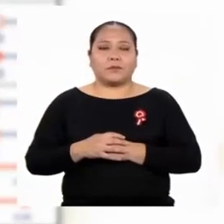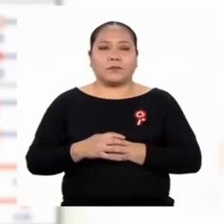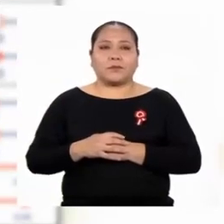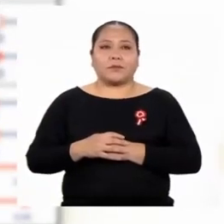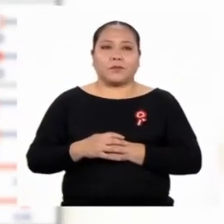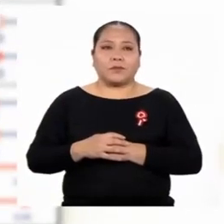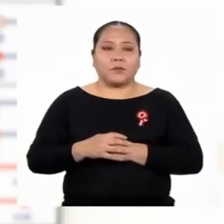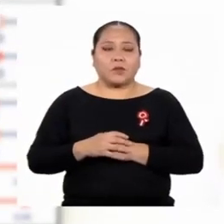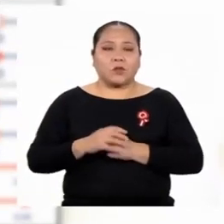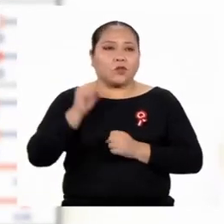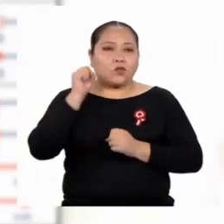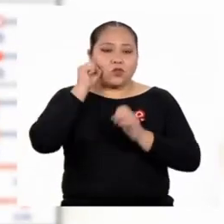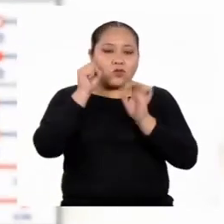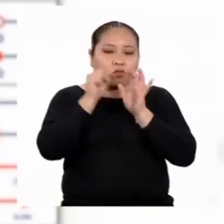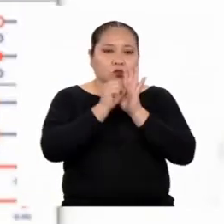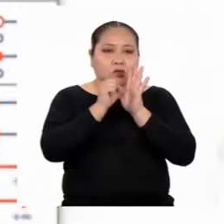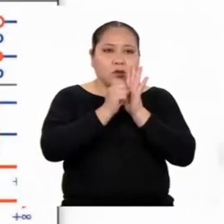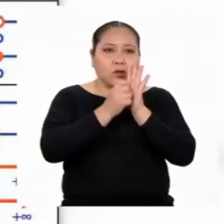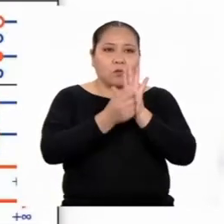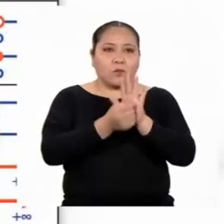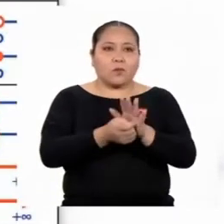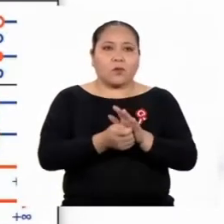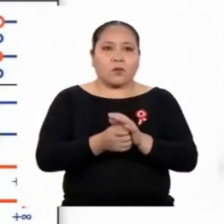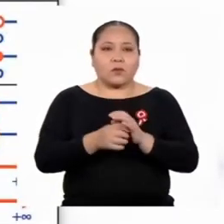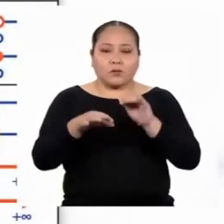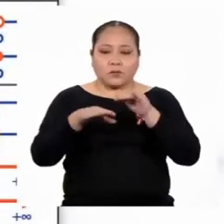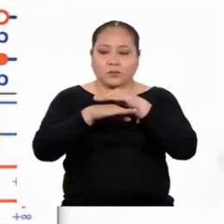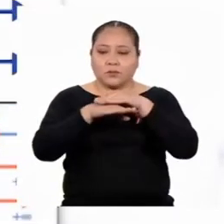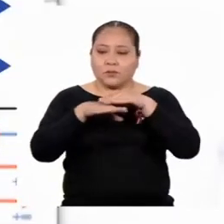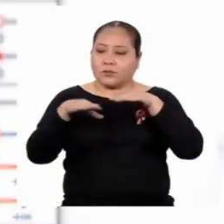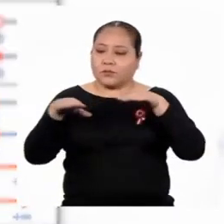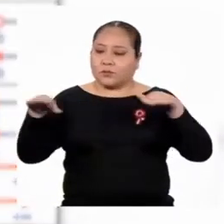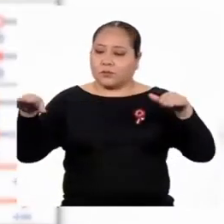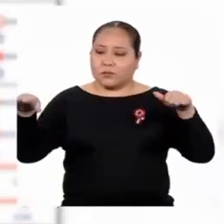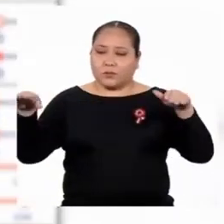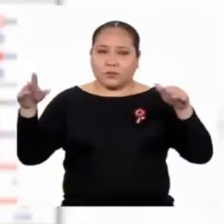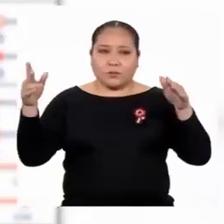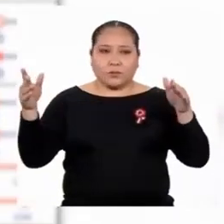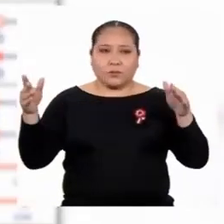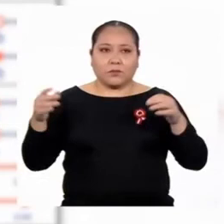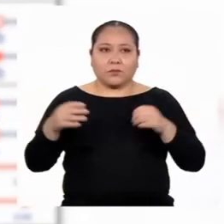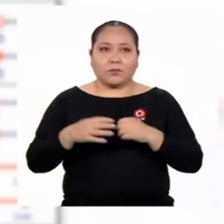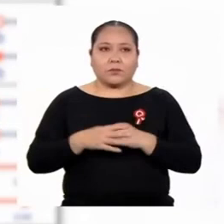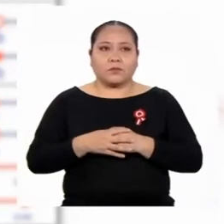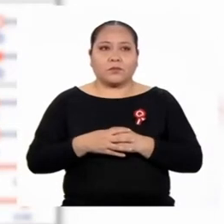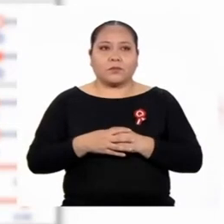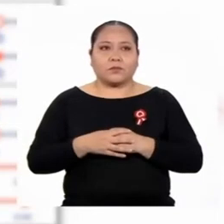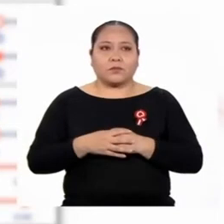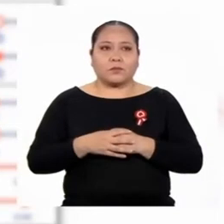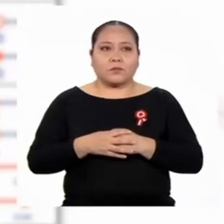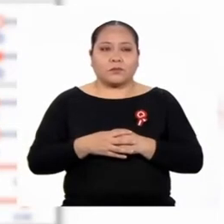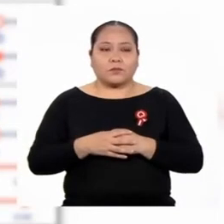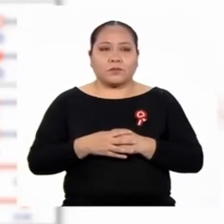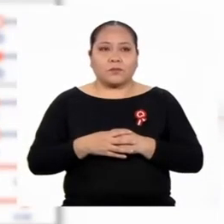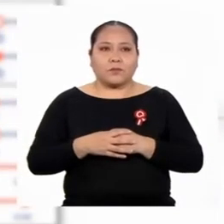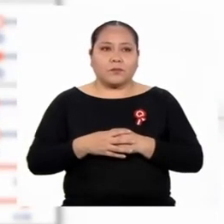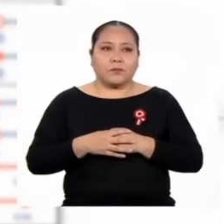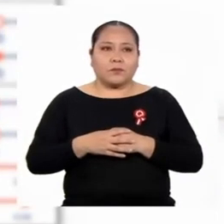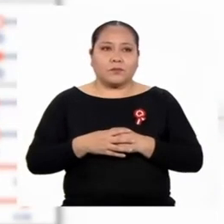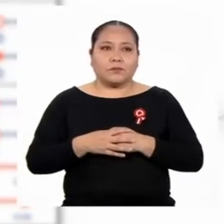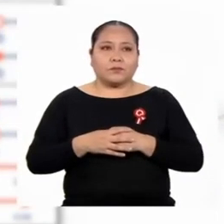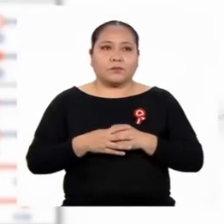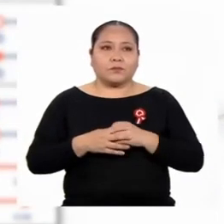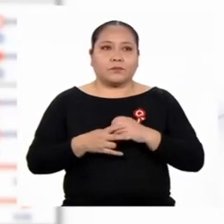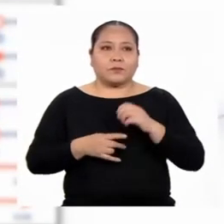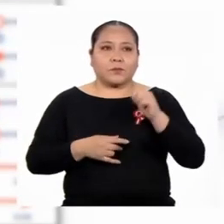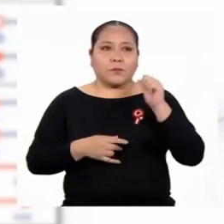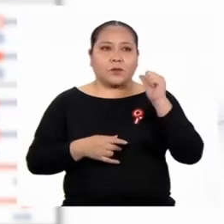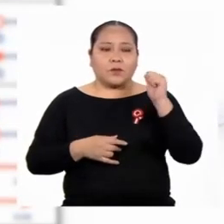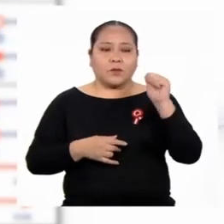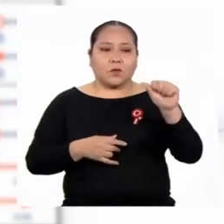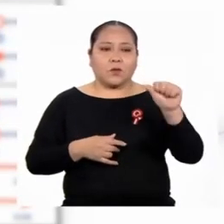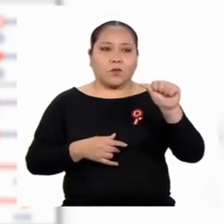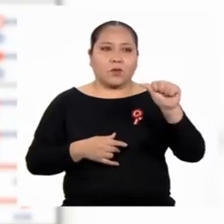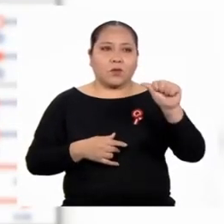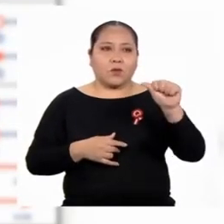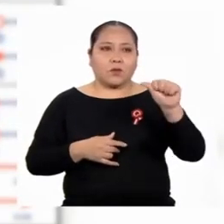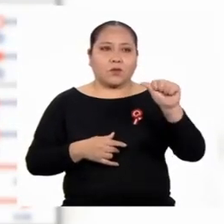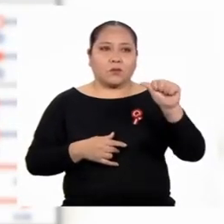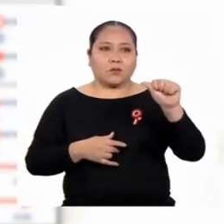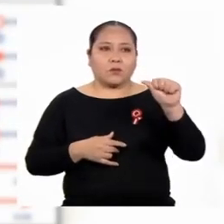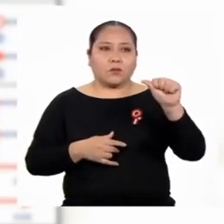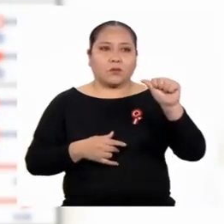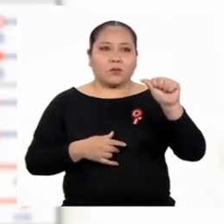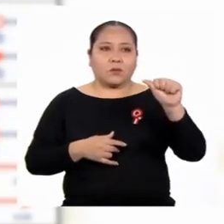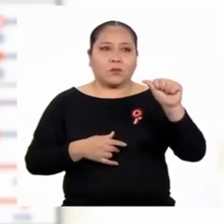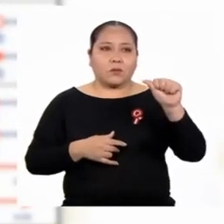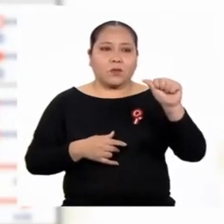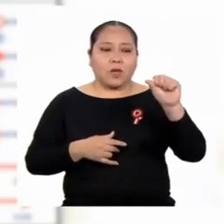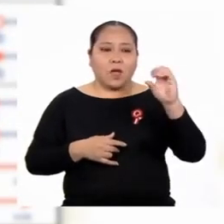Su notación gráfica es en la recta numérica, donde se traza un segmento limitado con un círculo